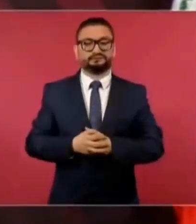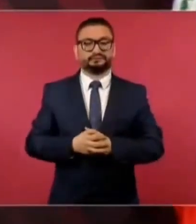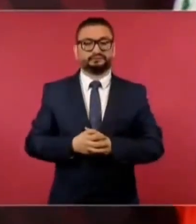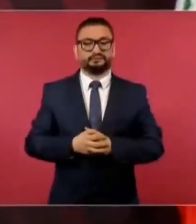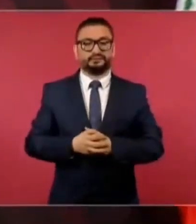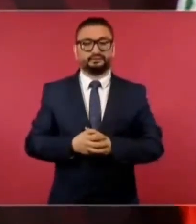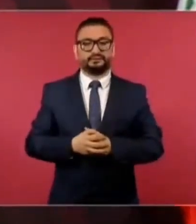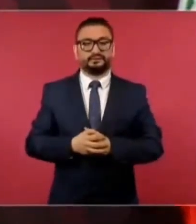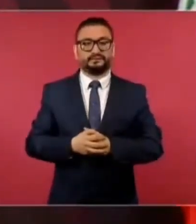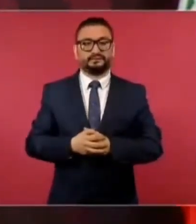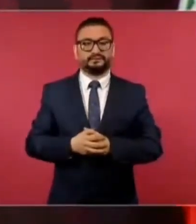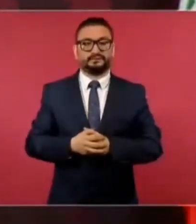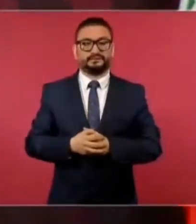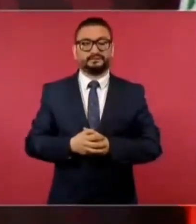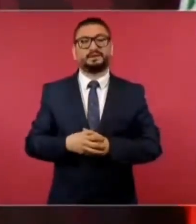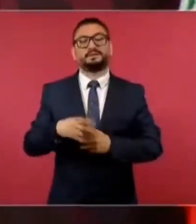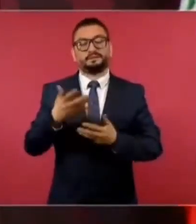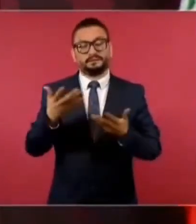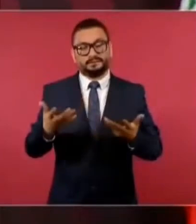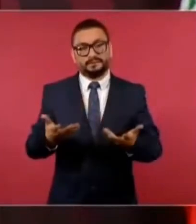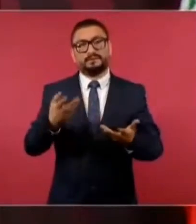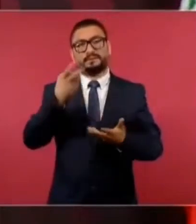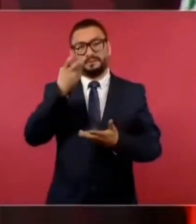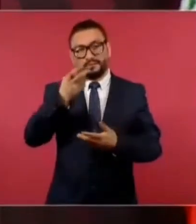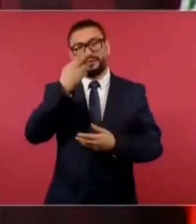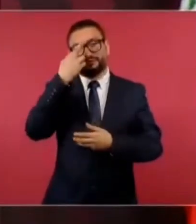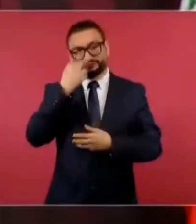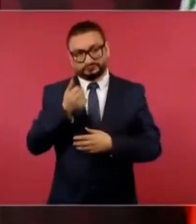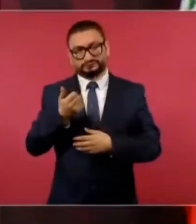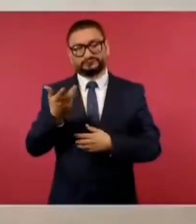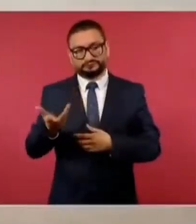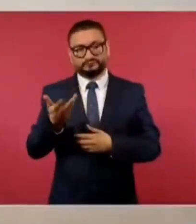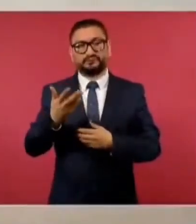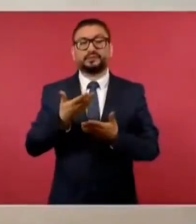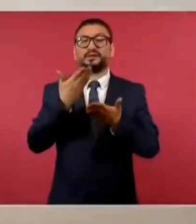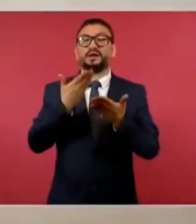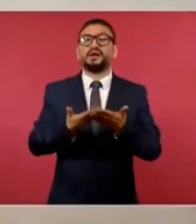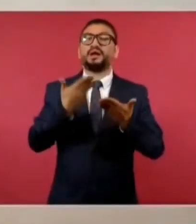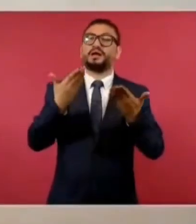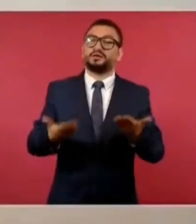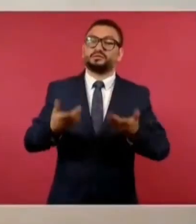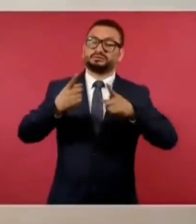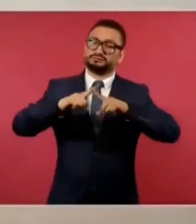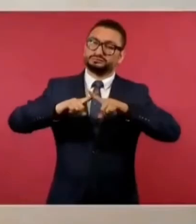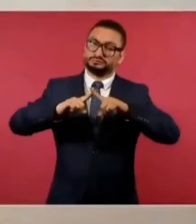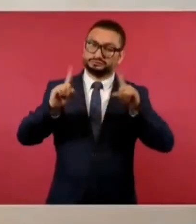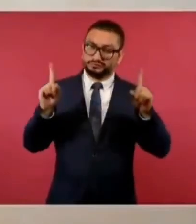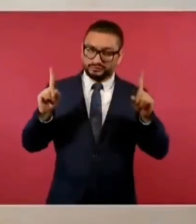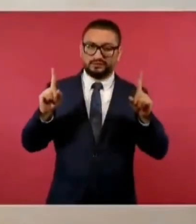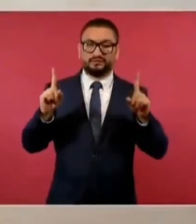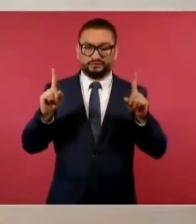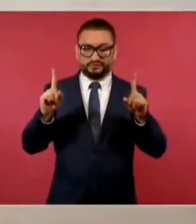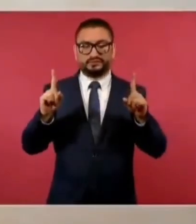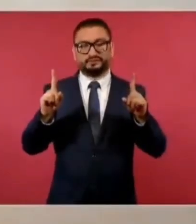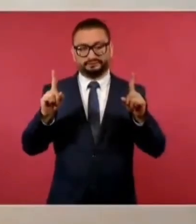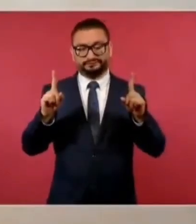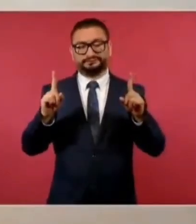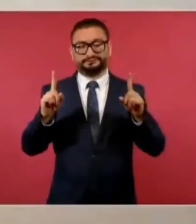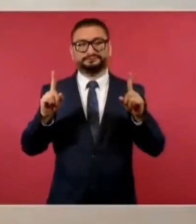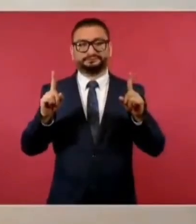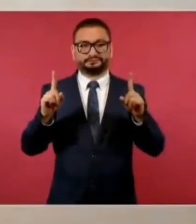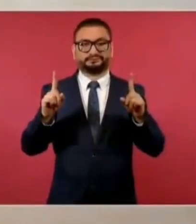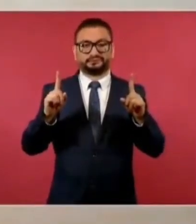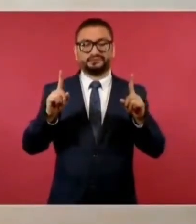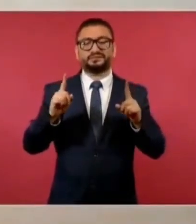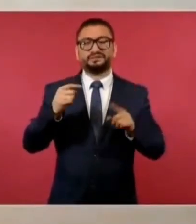Entonces, por esa razón, ahora es distinto y pues son de las cosas que me